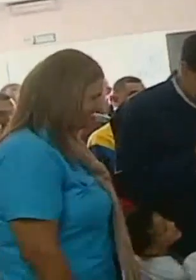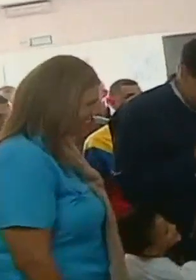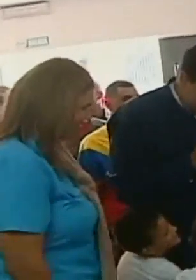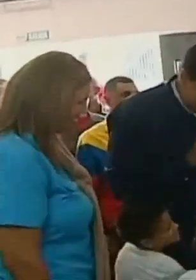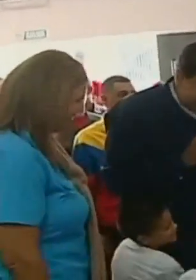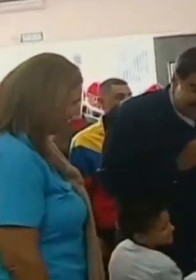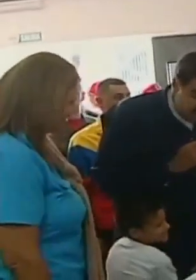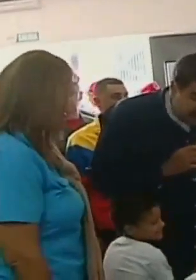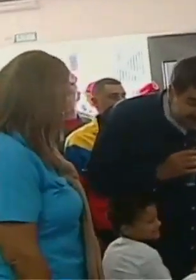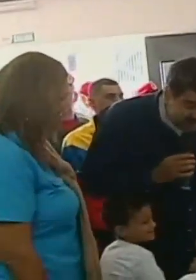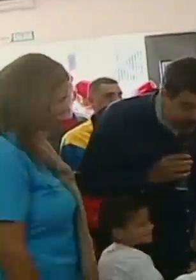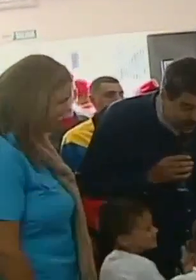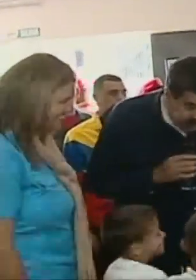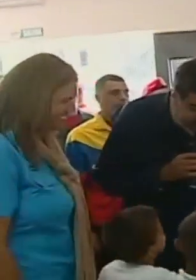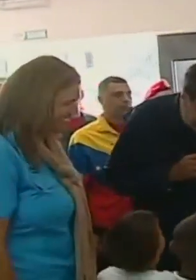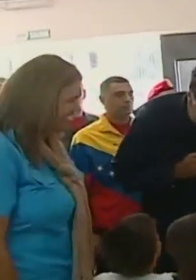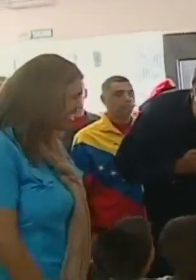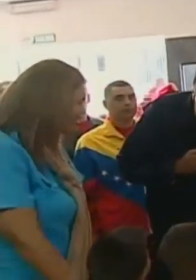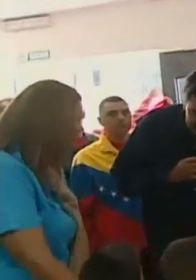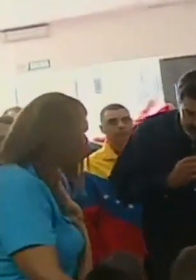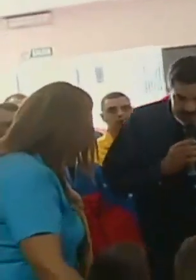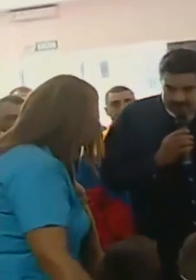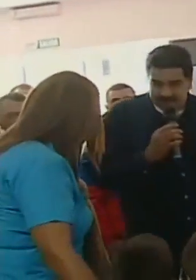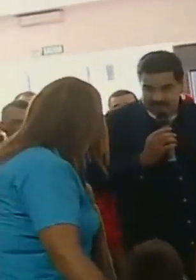chiquitas. Ah, empezando clase hoy,